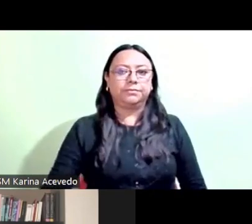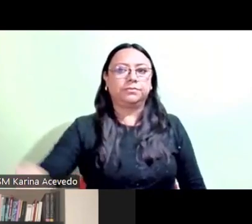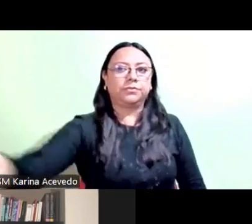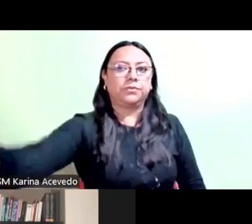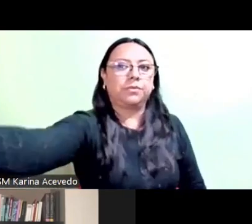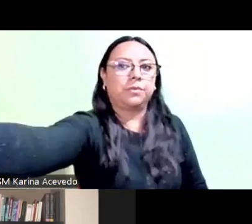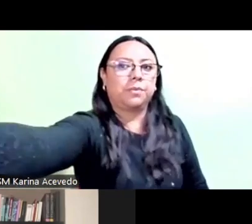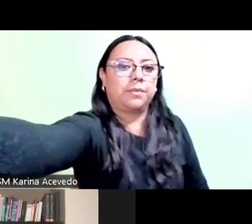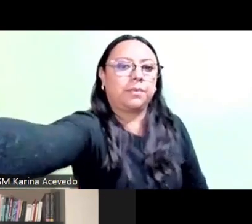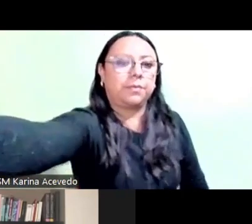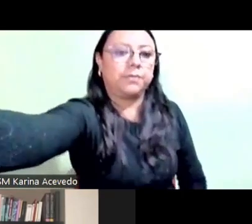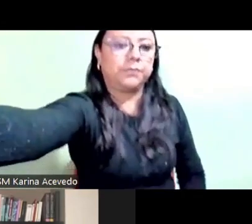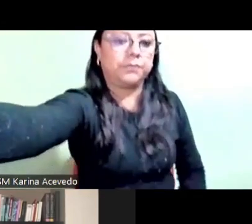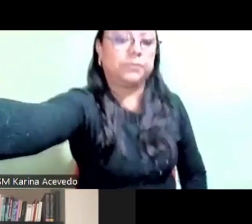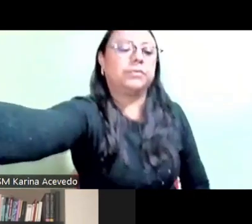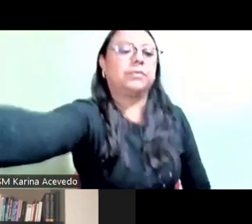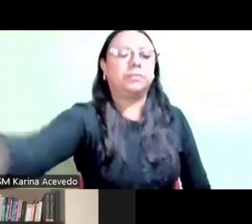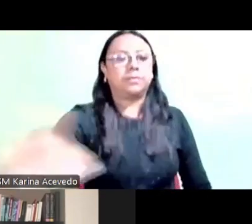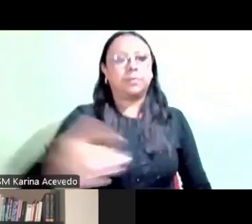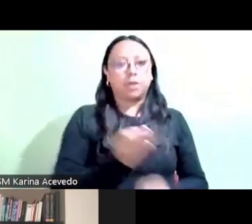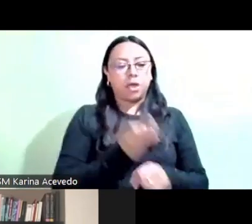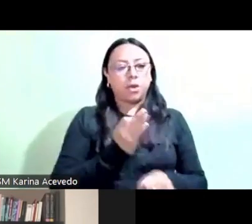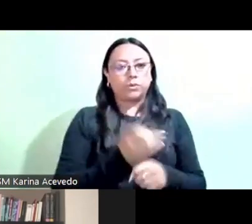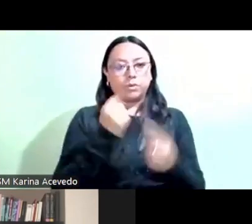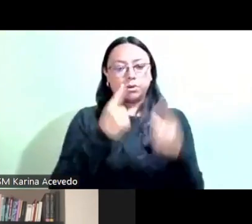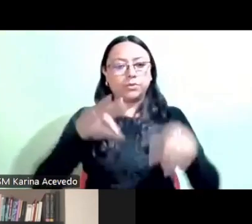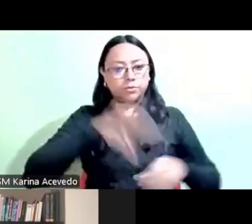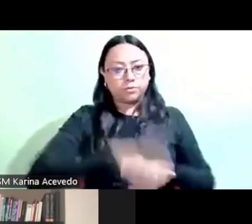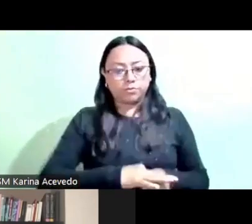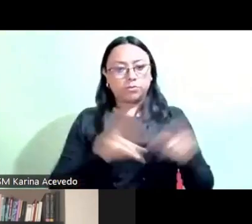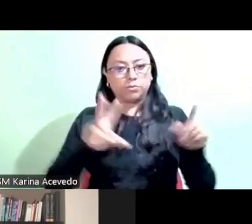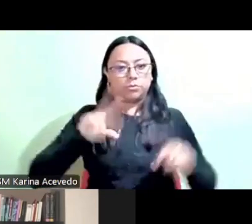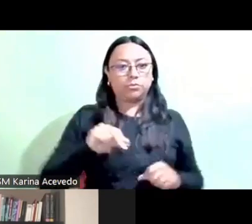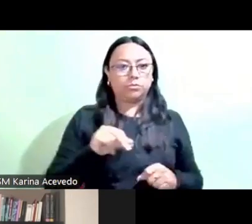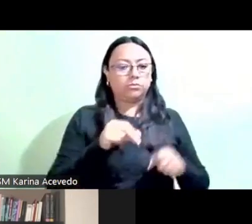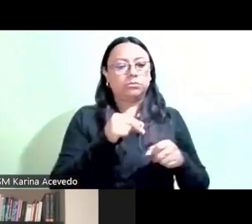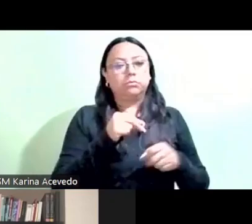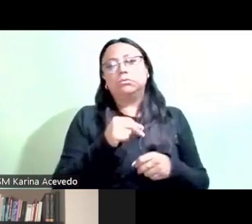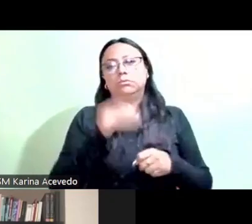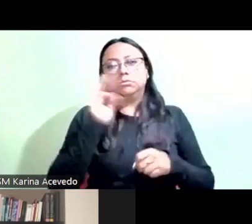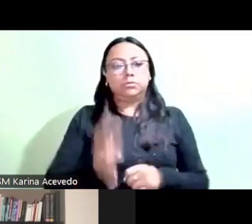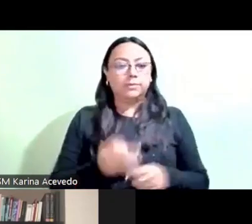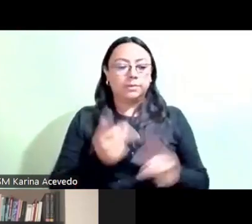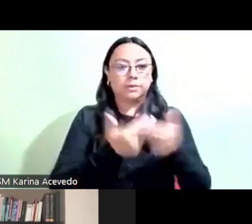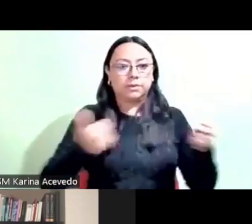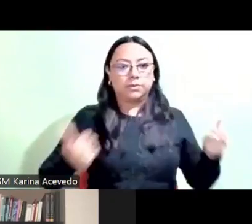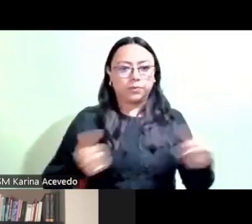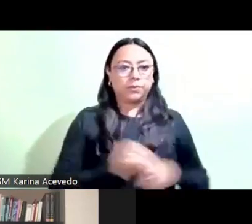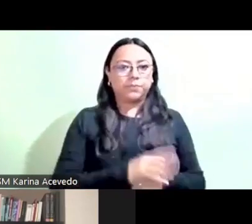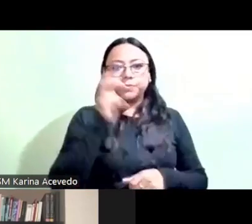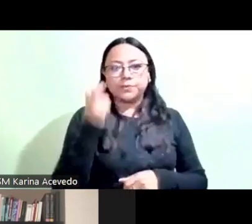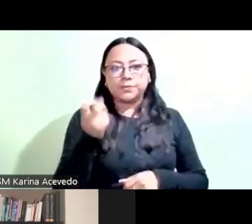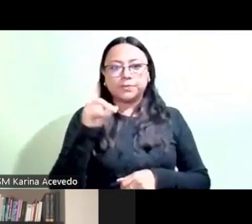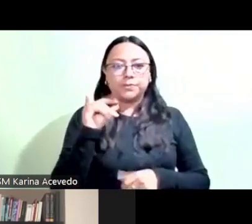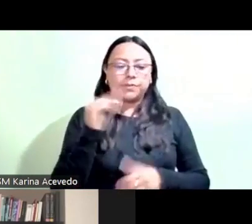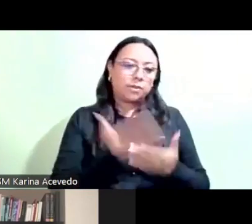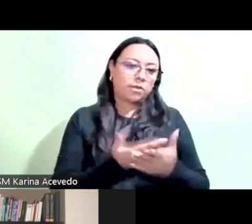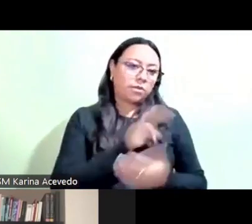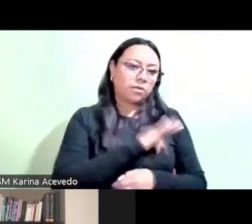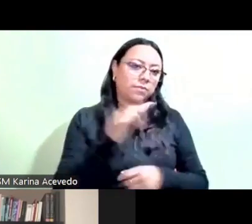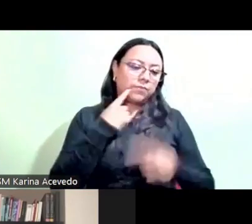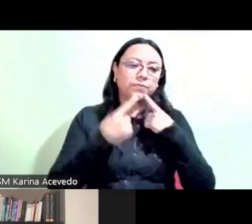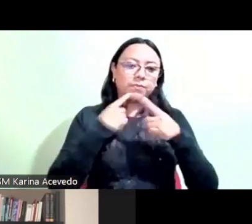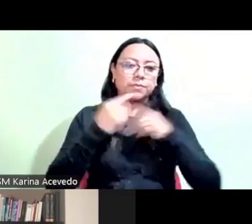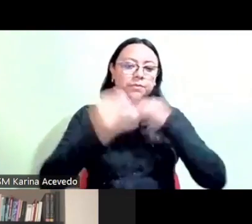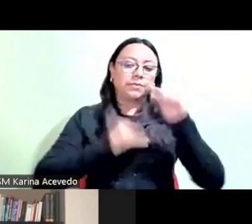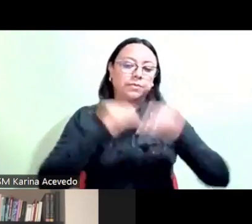No existen votos en contra, diputado presidente, se dispensa la lectura. Se abre a discusión el dictamen. ¿Alguna o alguno